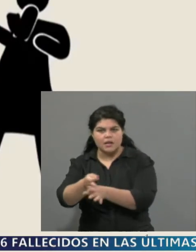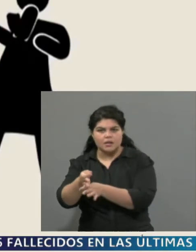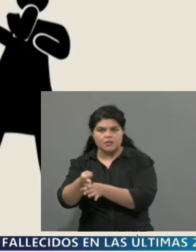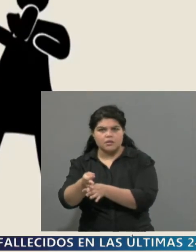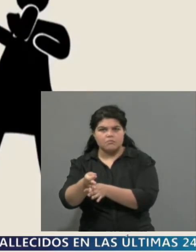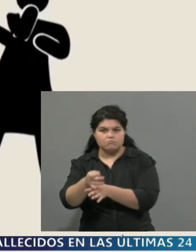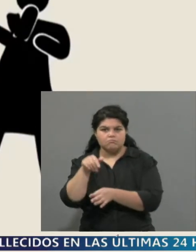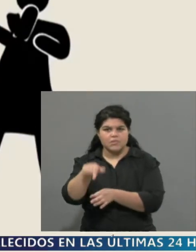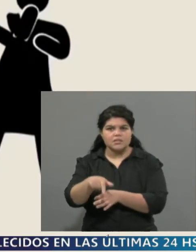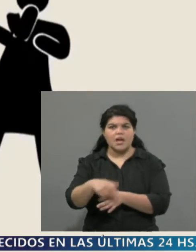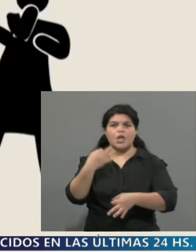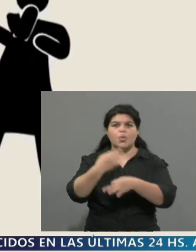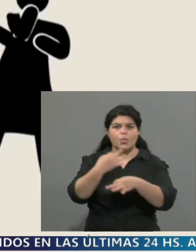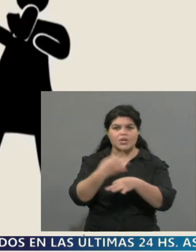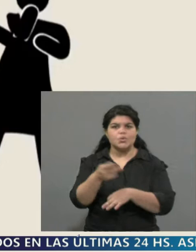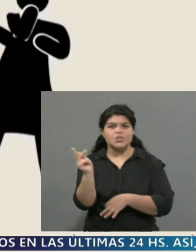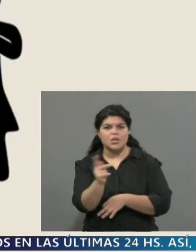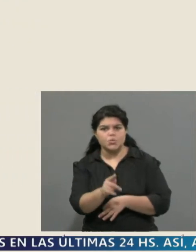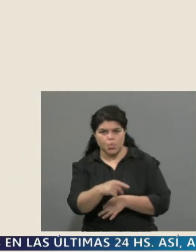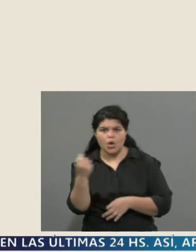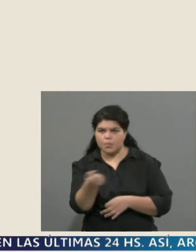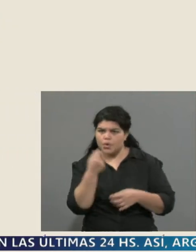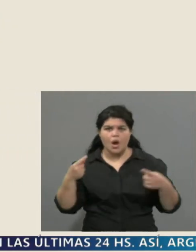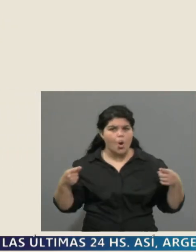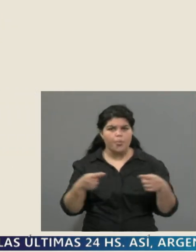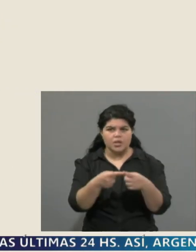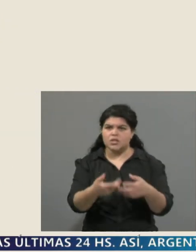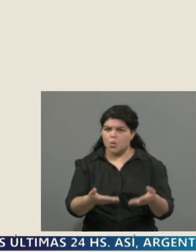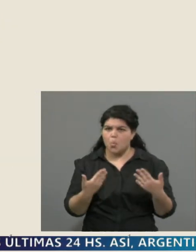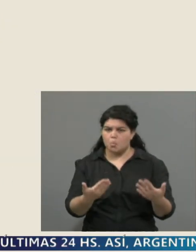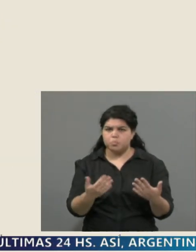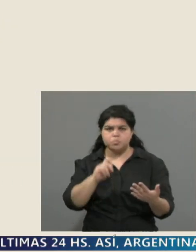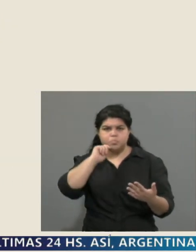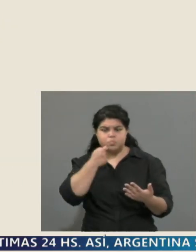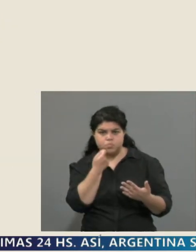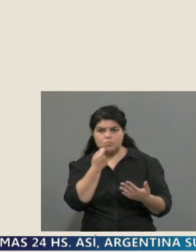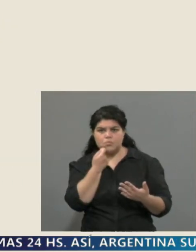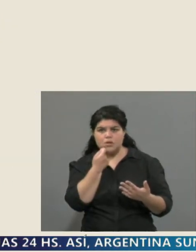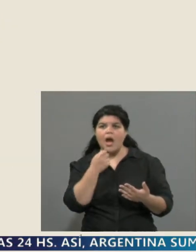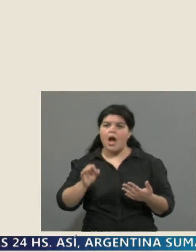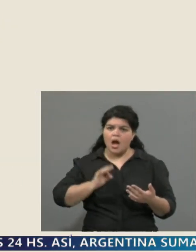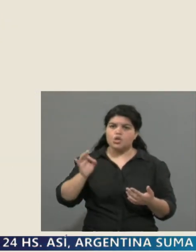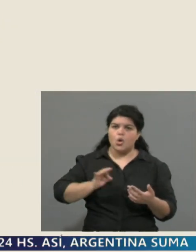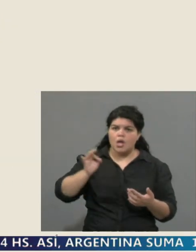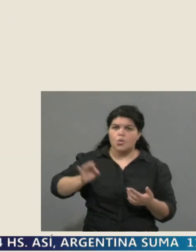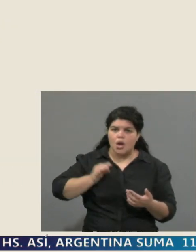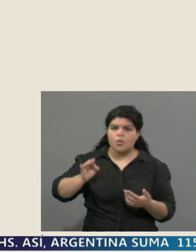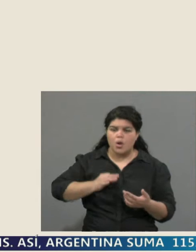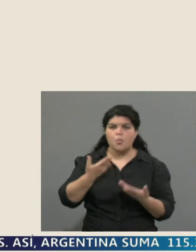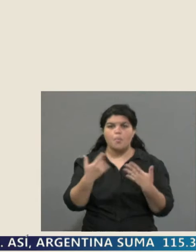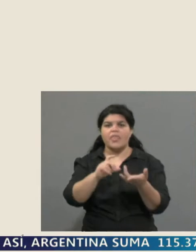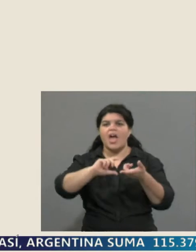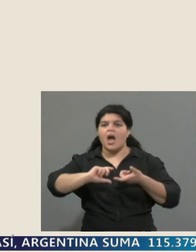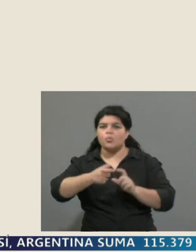que se va actualizando, se puede ir actualizando año a año, si decimos que se da de personas hasta de personas